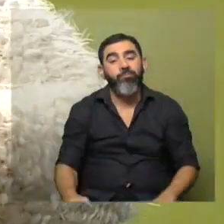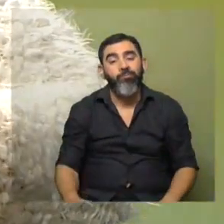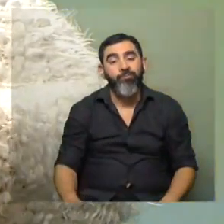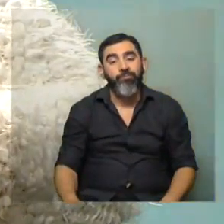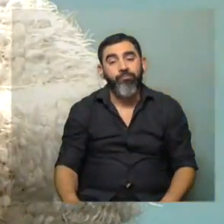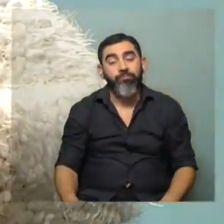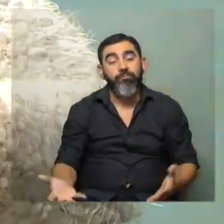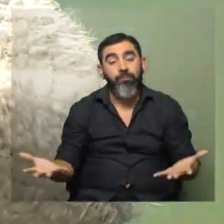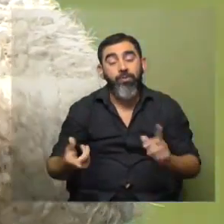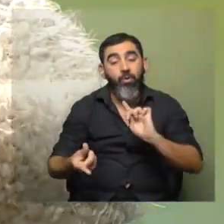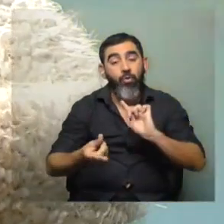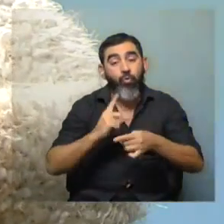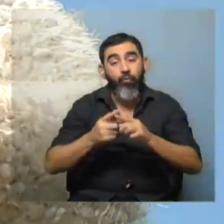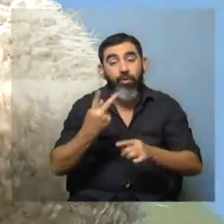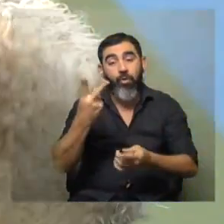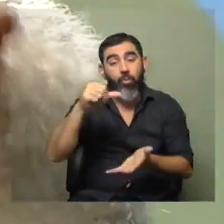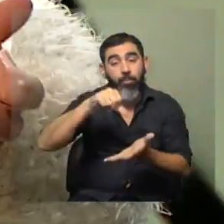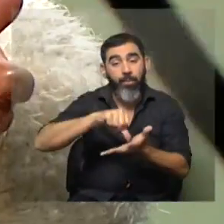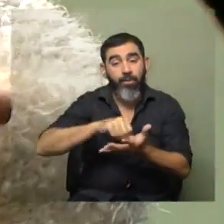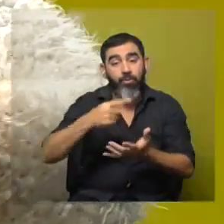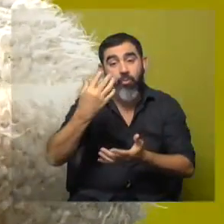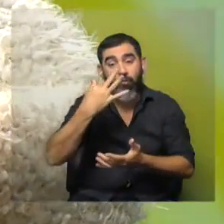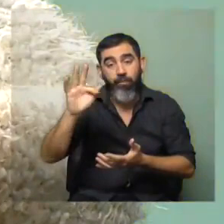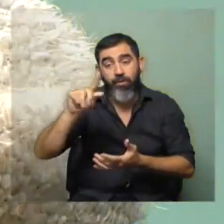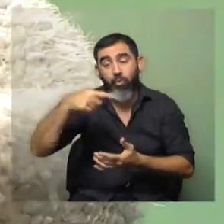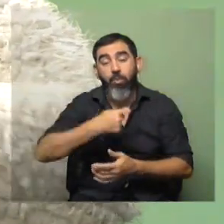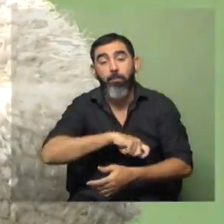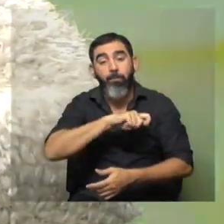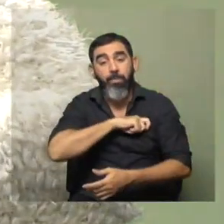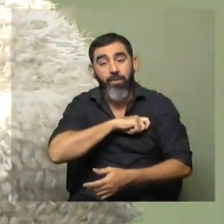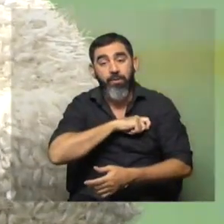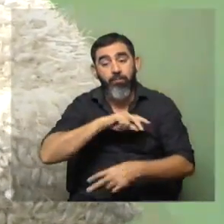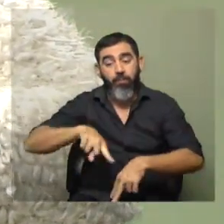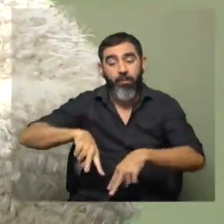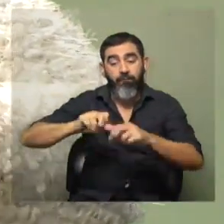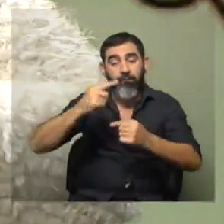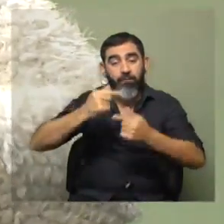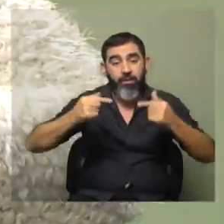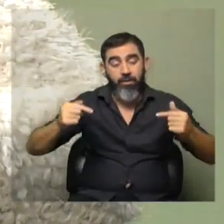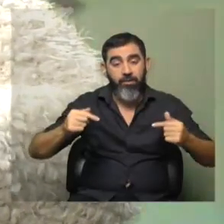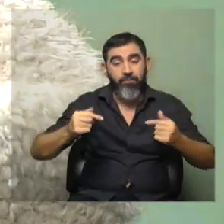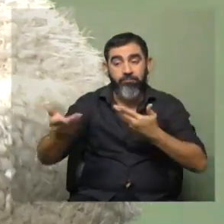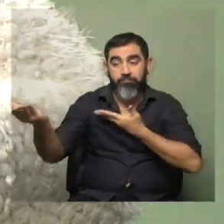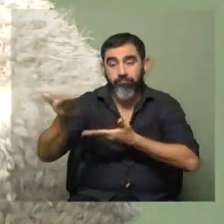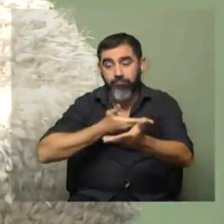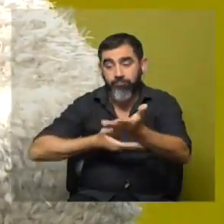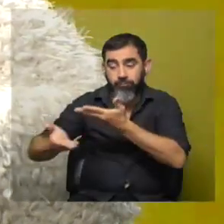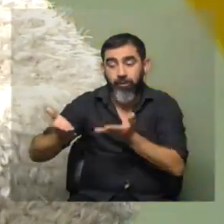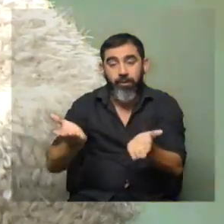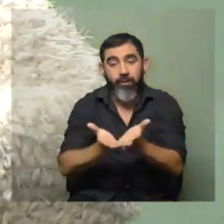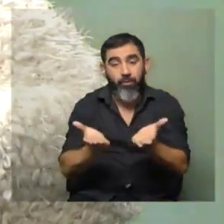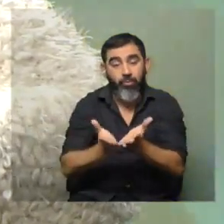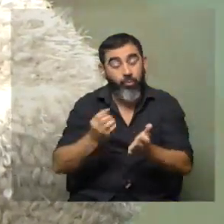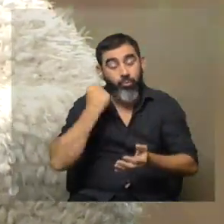tenemos convenios con 2 países, uno es Francia y otro España, para estudiar estos materiales, hacer intercambio entre estudiantes, que es